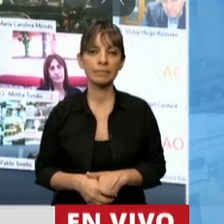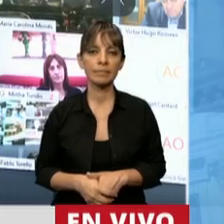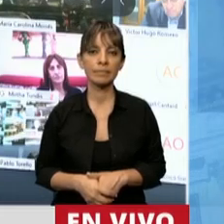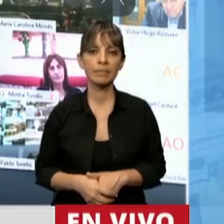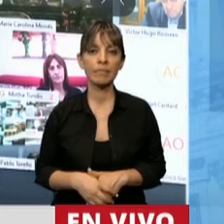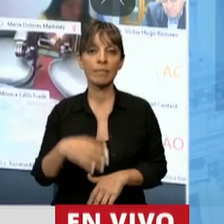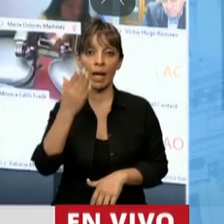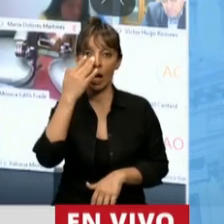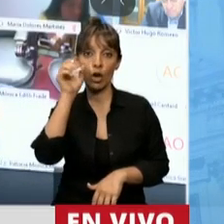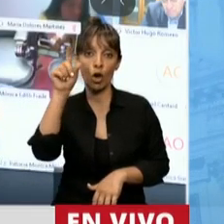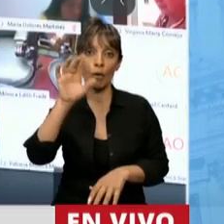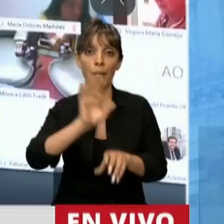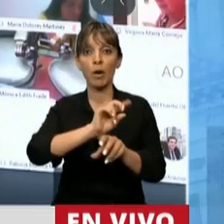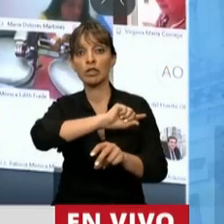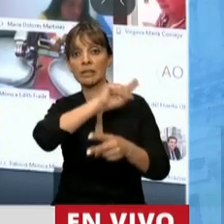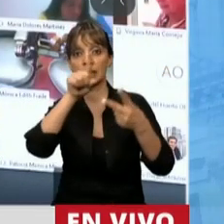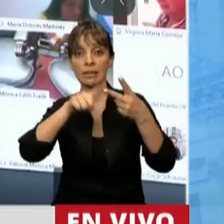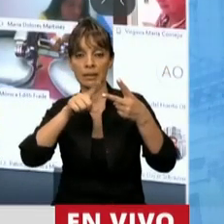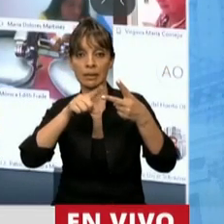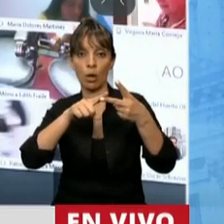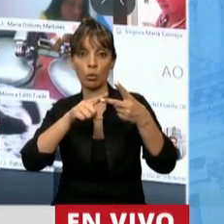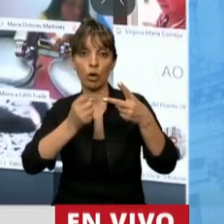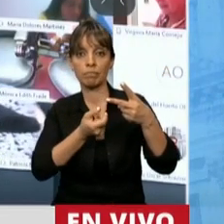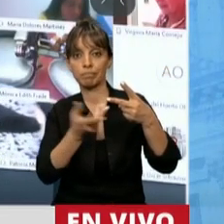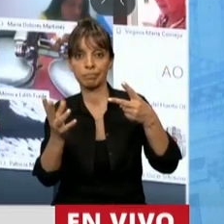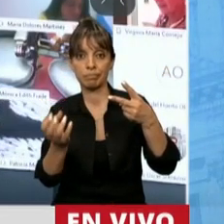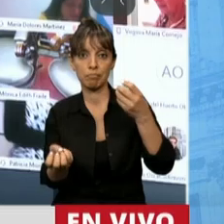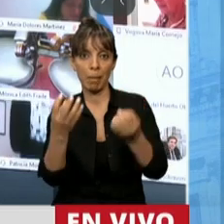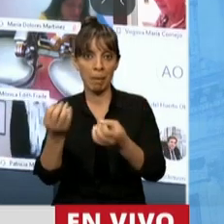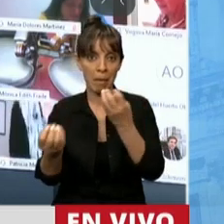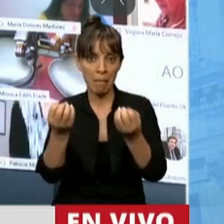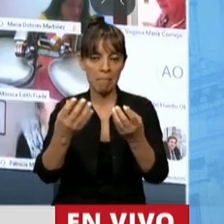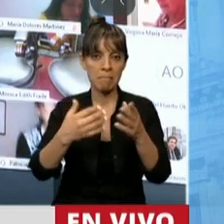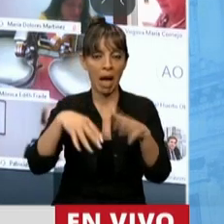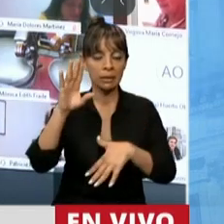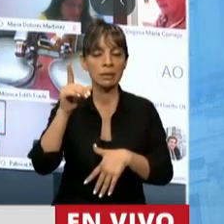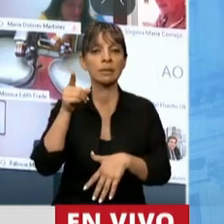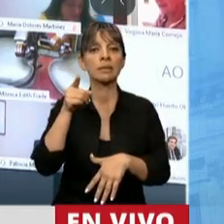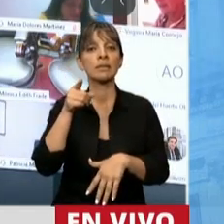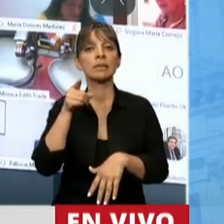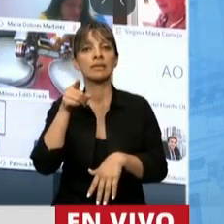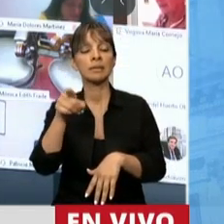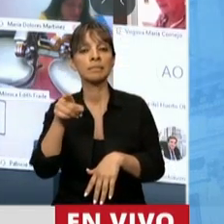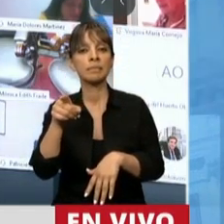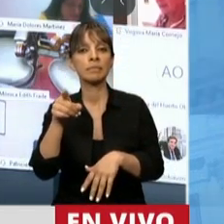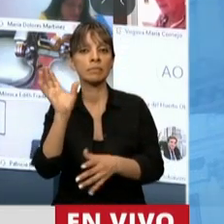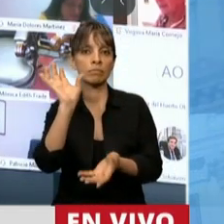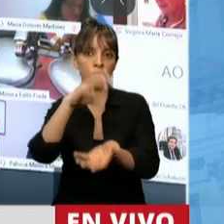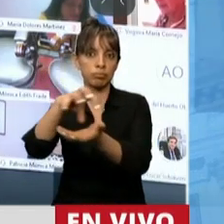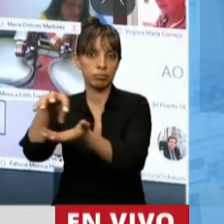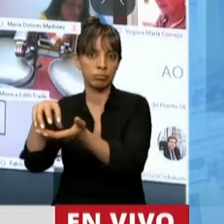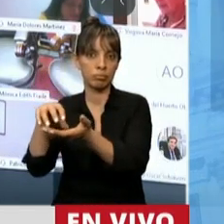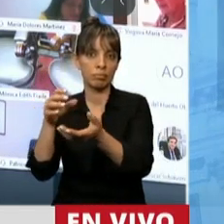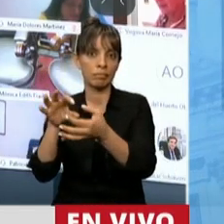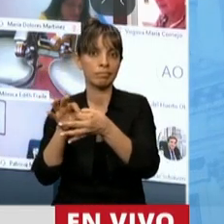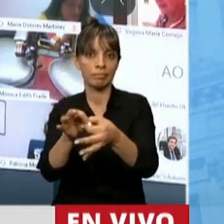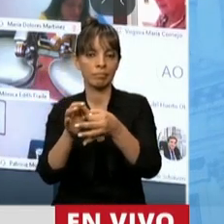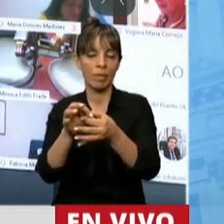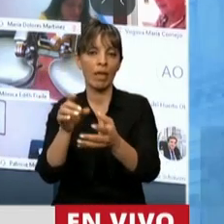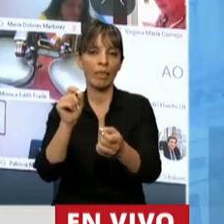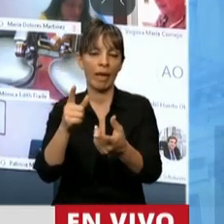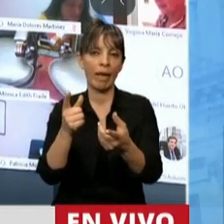que es la segunda plaza del país, justamente en las empresas de la economía